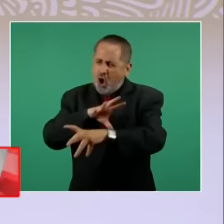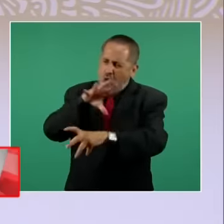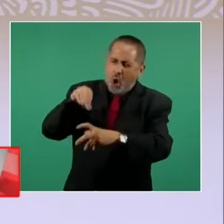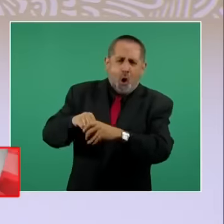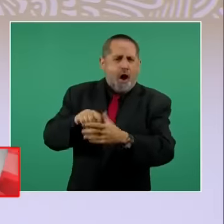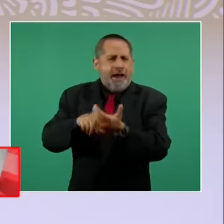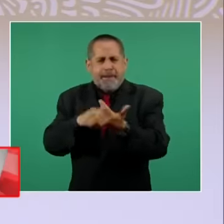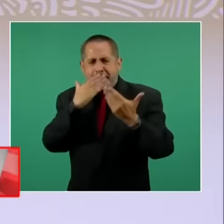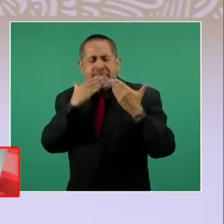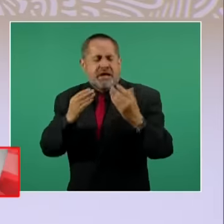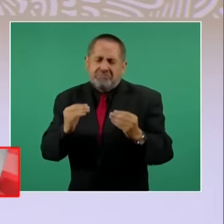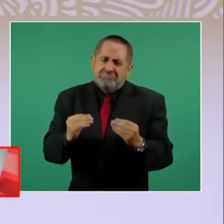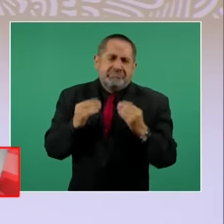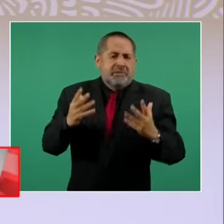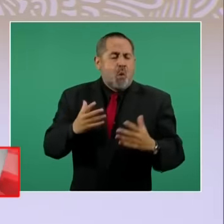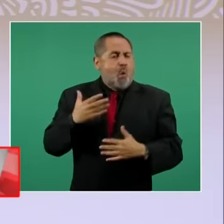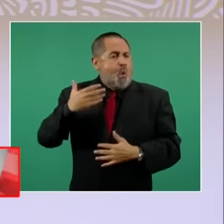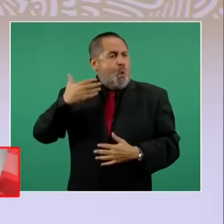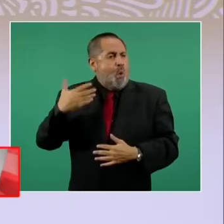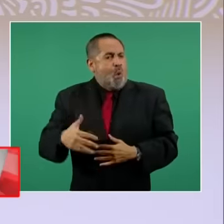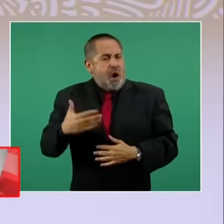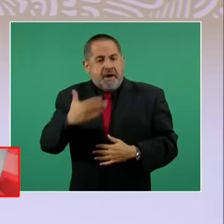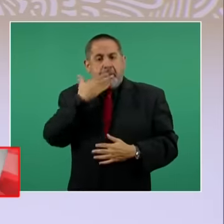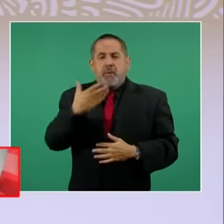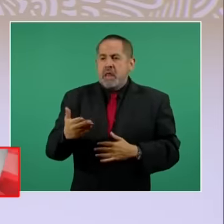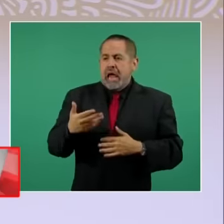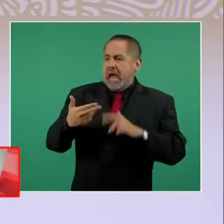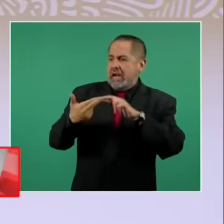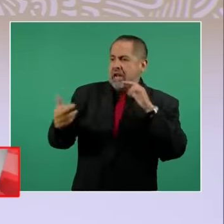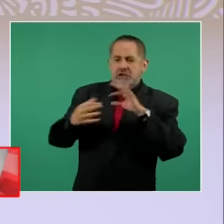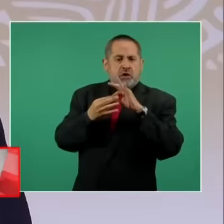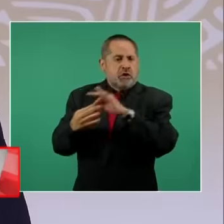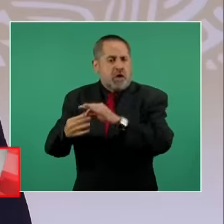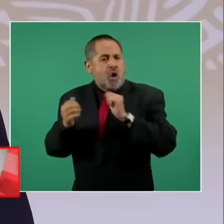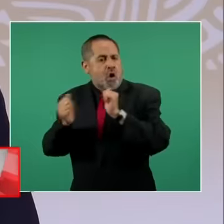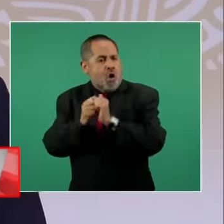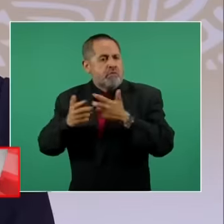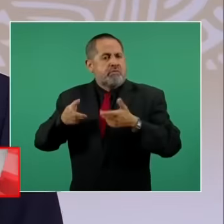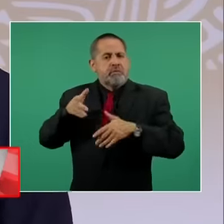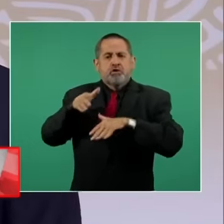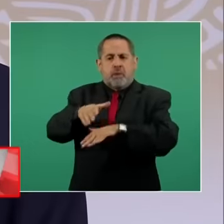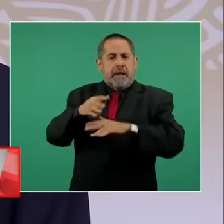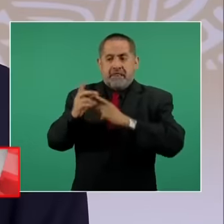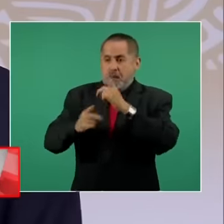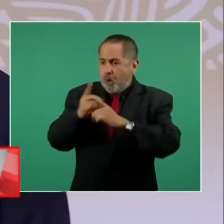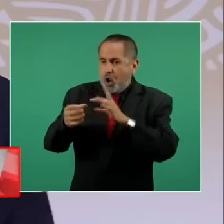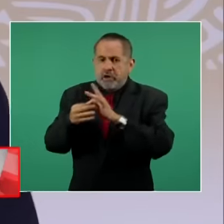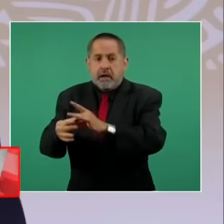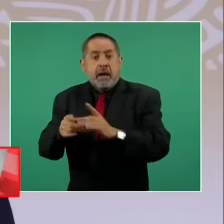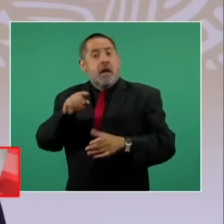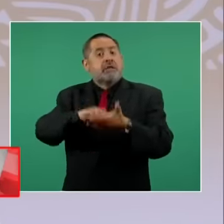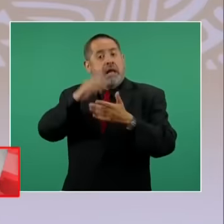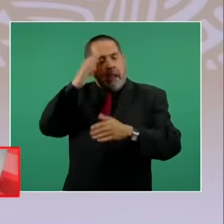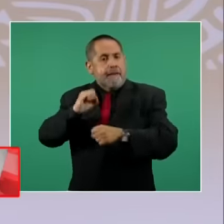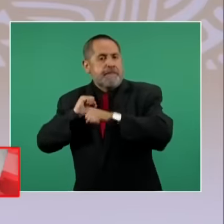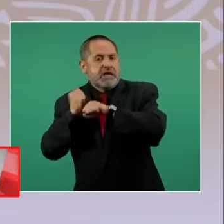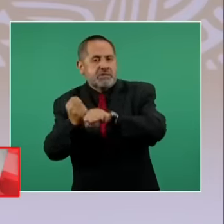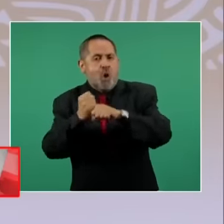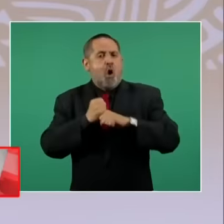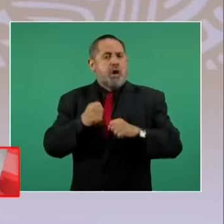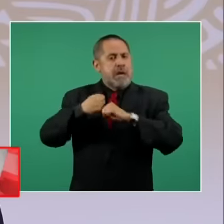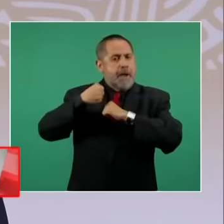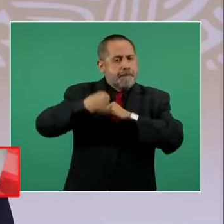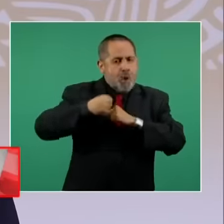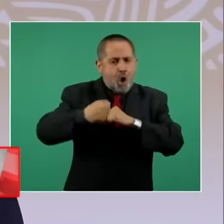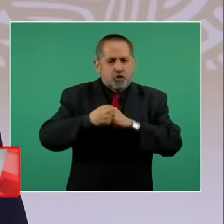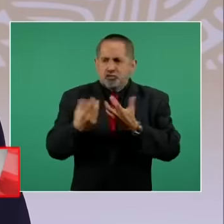sección, por cuanto no es menos influyente la relación en el deporte, especialmente el béisbol y el boxeo,